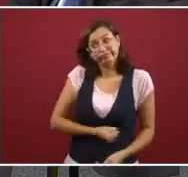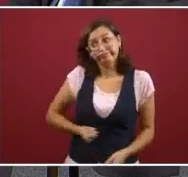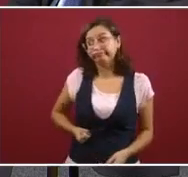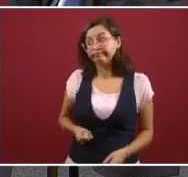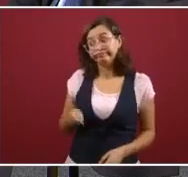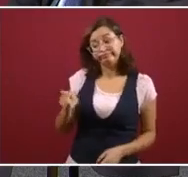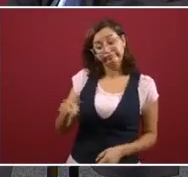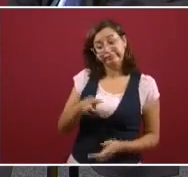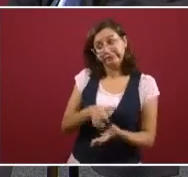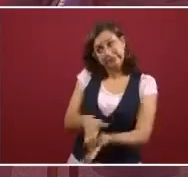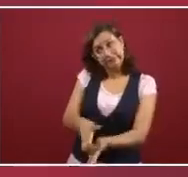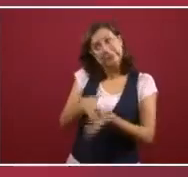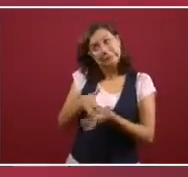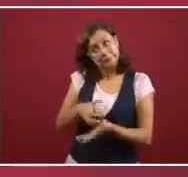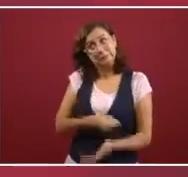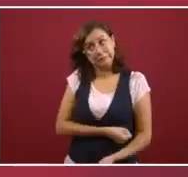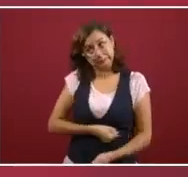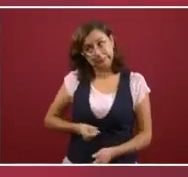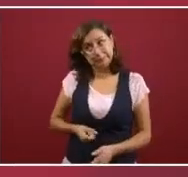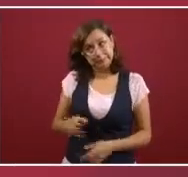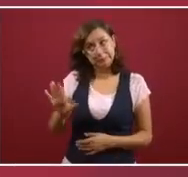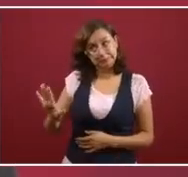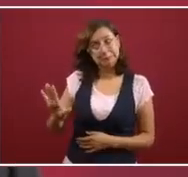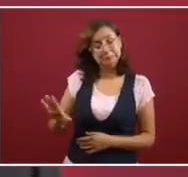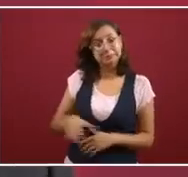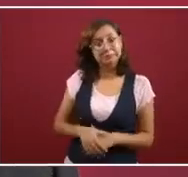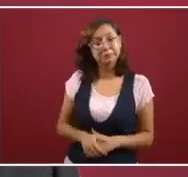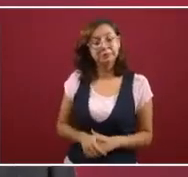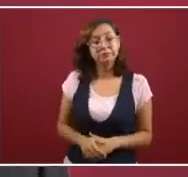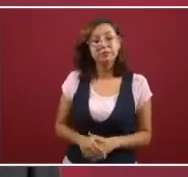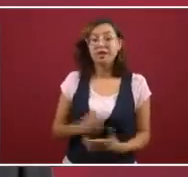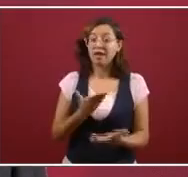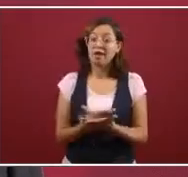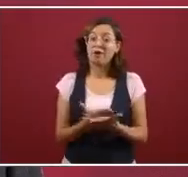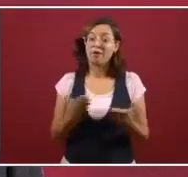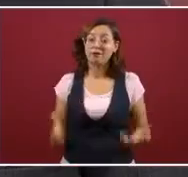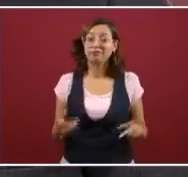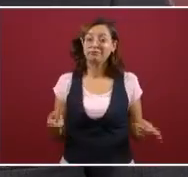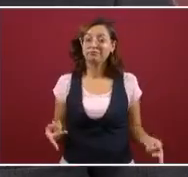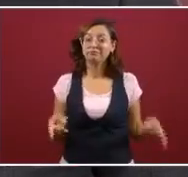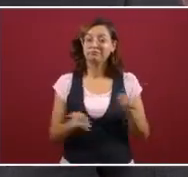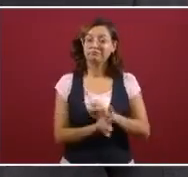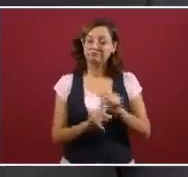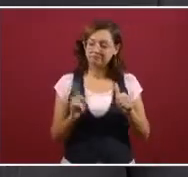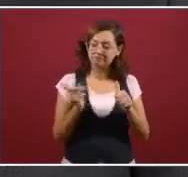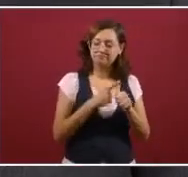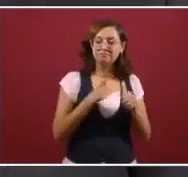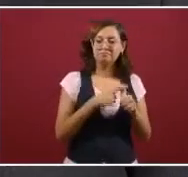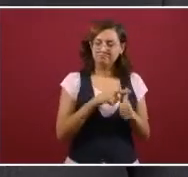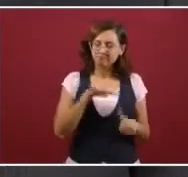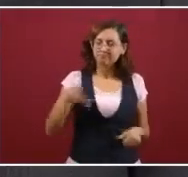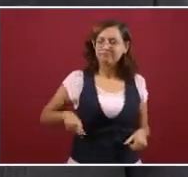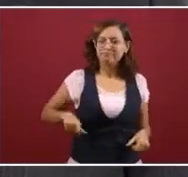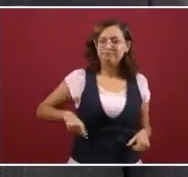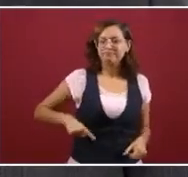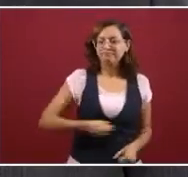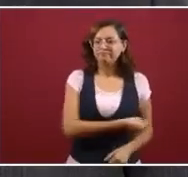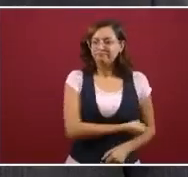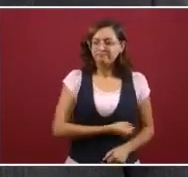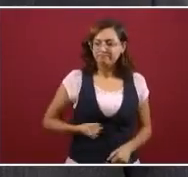De ahora lo que queremos es que primero se apriete el cinturón el gobierno para que se tenga